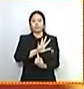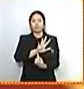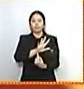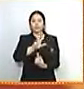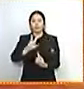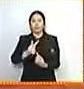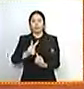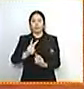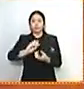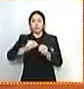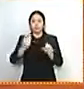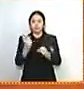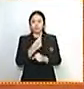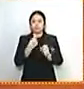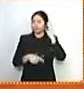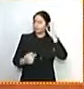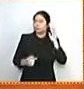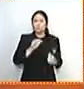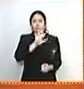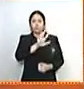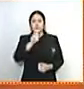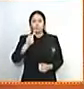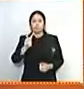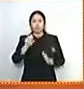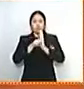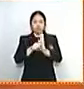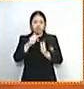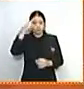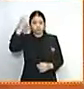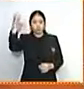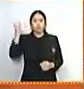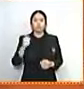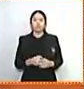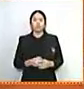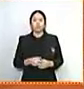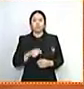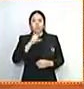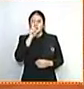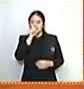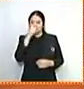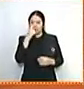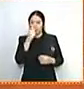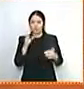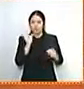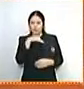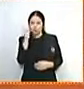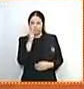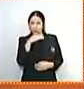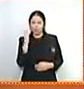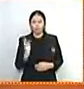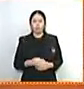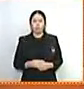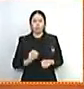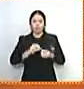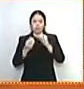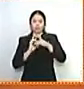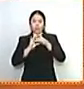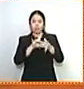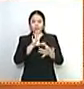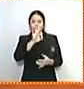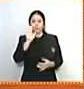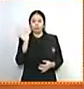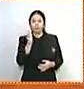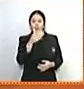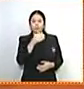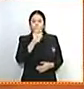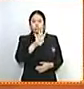2, número ganador para la diaria 52 con su símbolo de sueños zorrillo. Otros números que le relacionan son el 97 y el